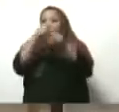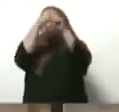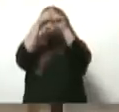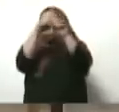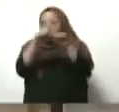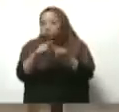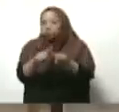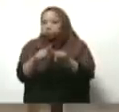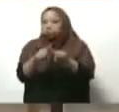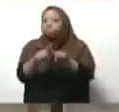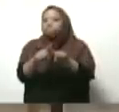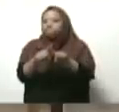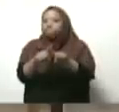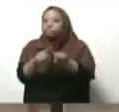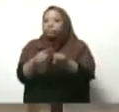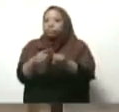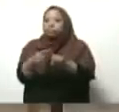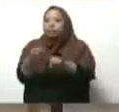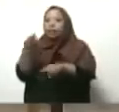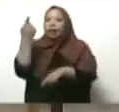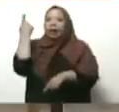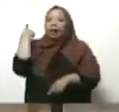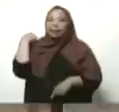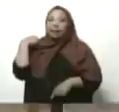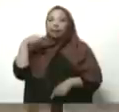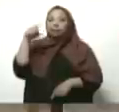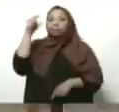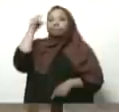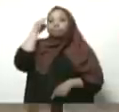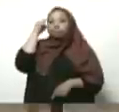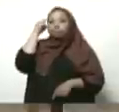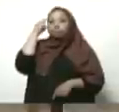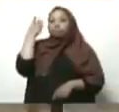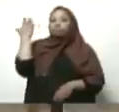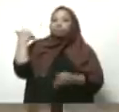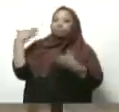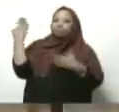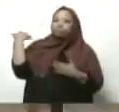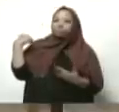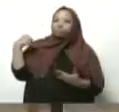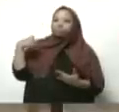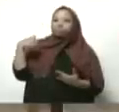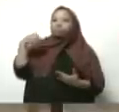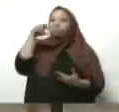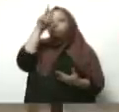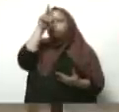en días pasados pudimos observar como las autoridades venezolanas